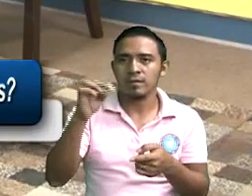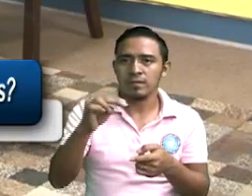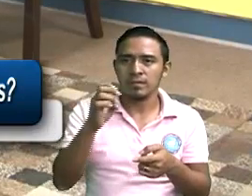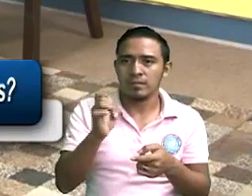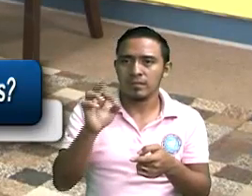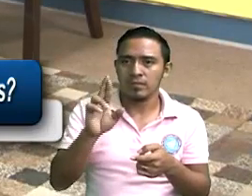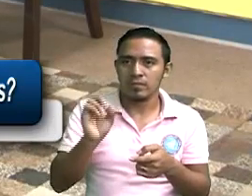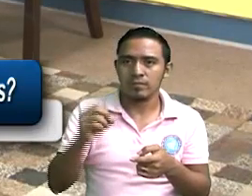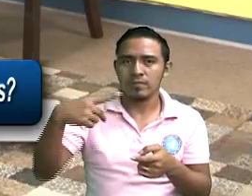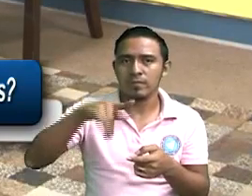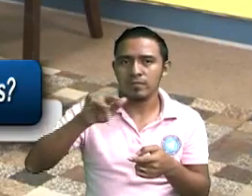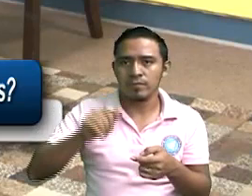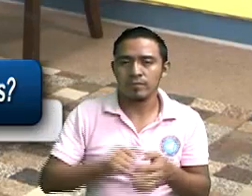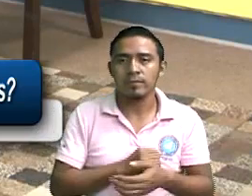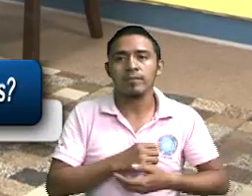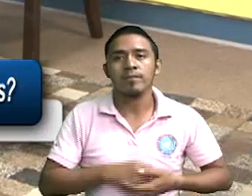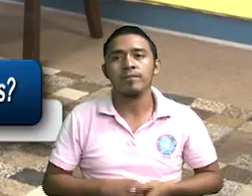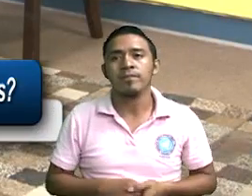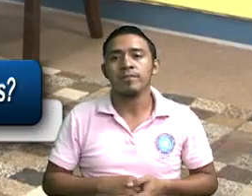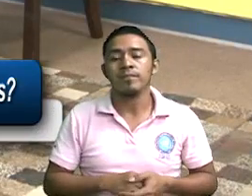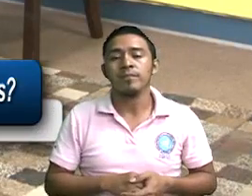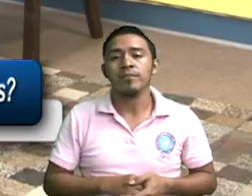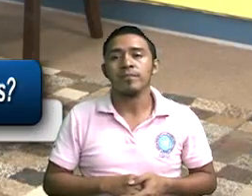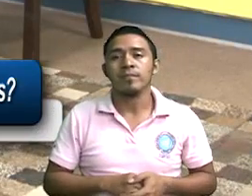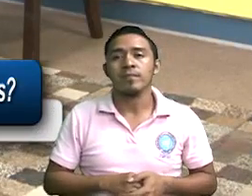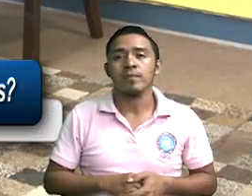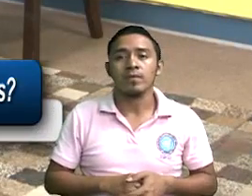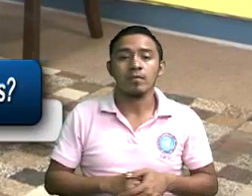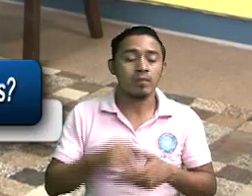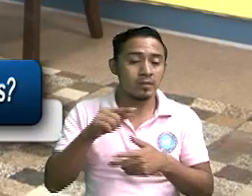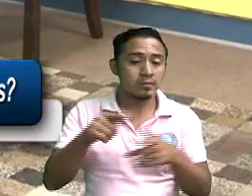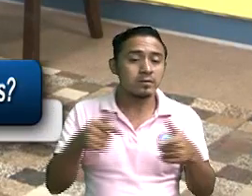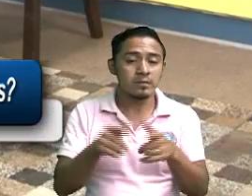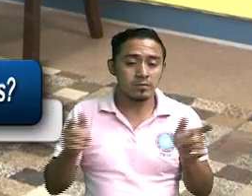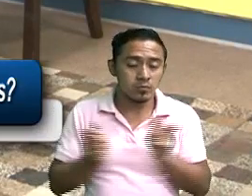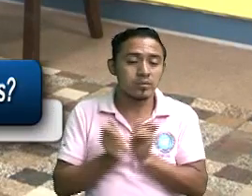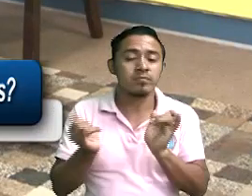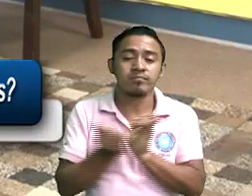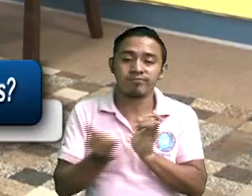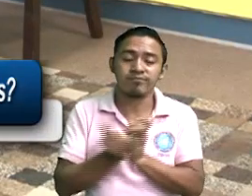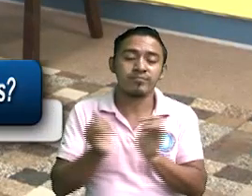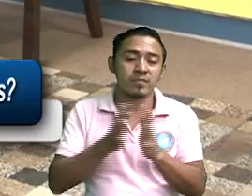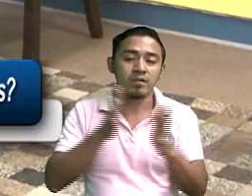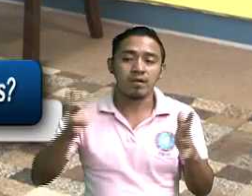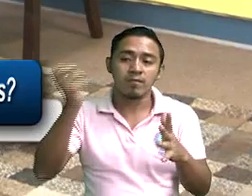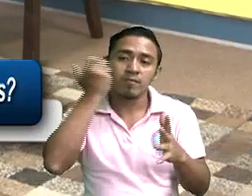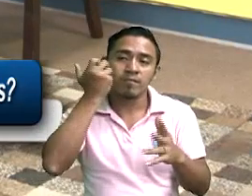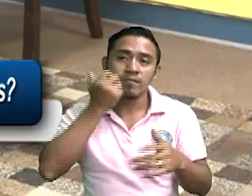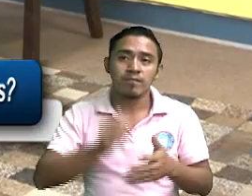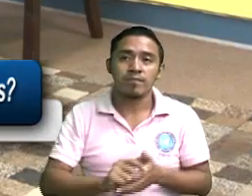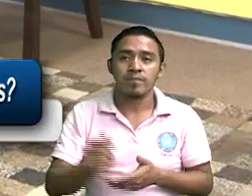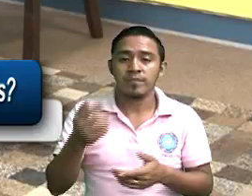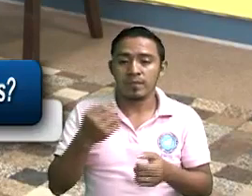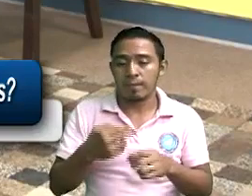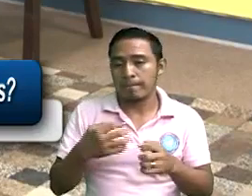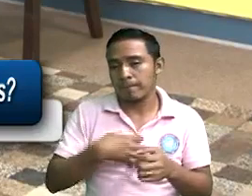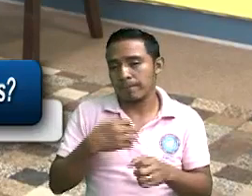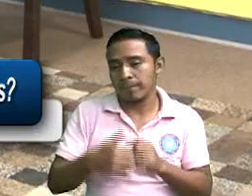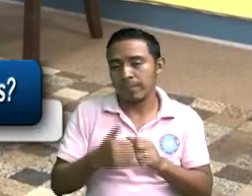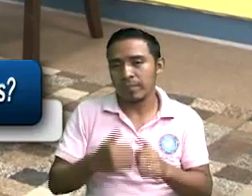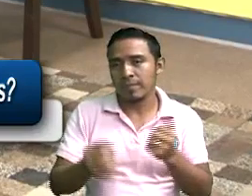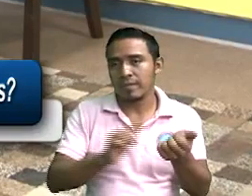llama neuropatía. Las neuropatías también son un grupo grande de enfermedades donde la más frecuente es la